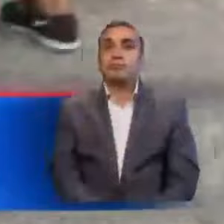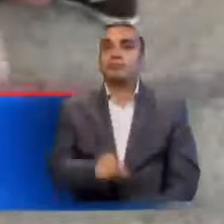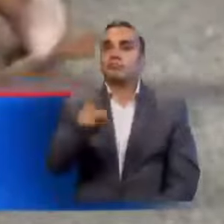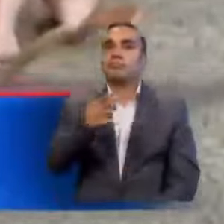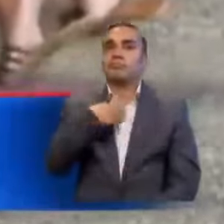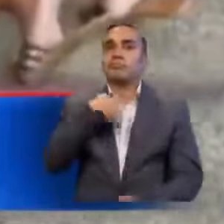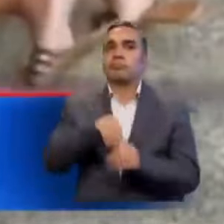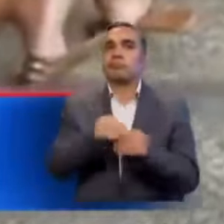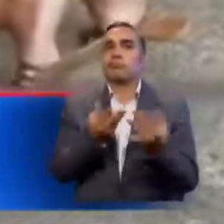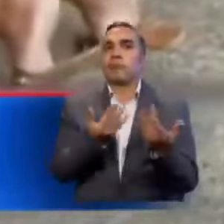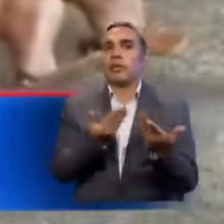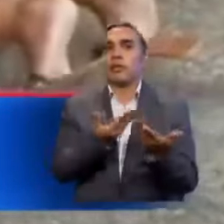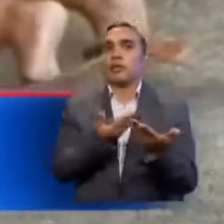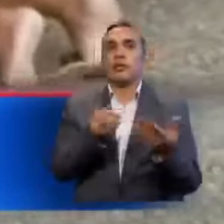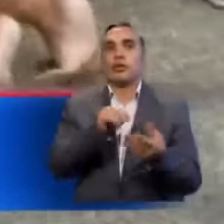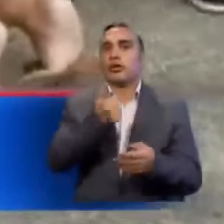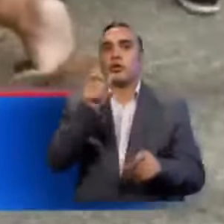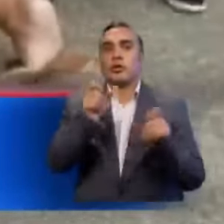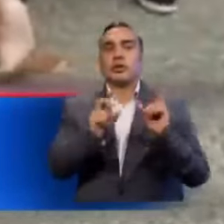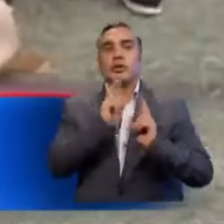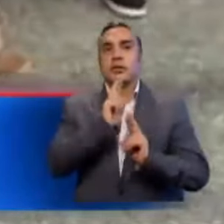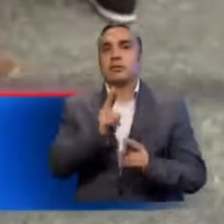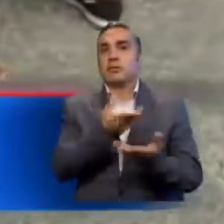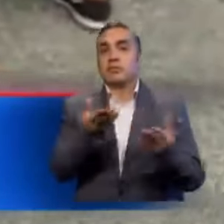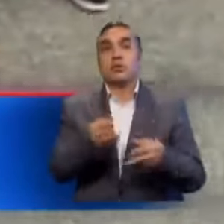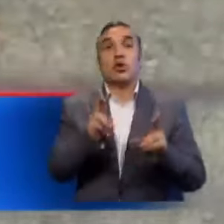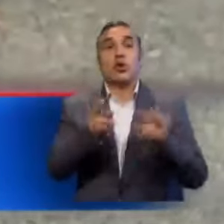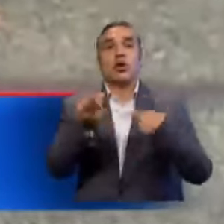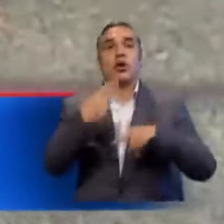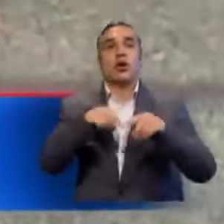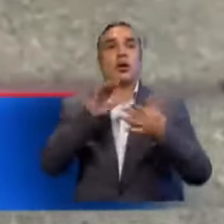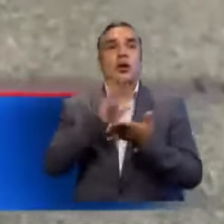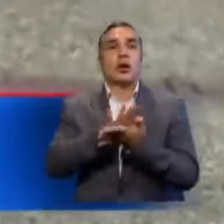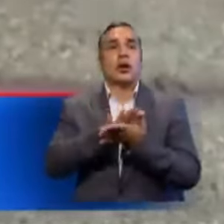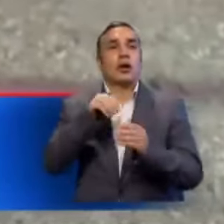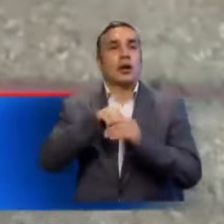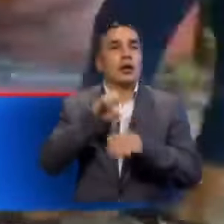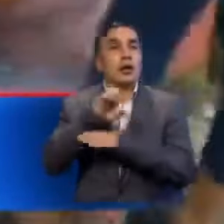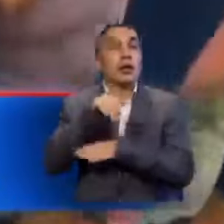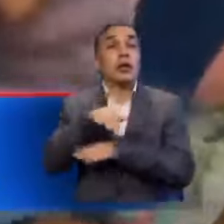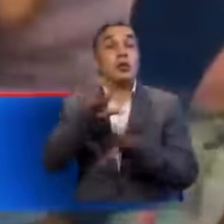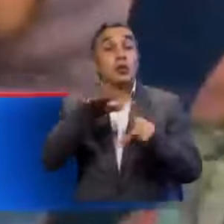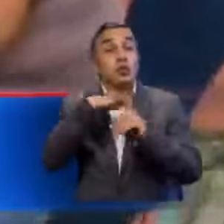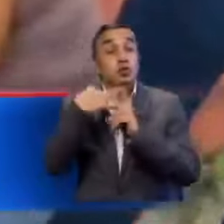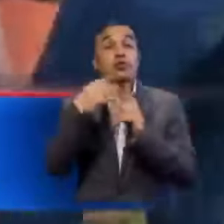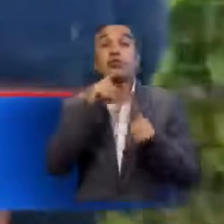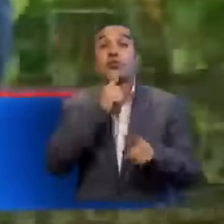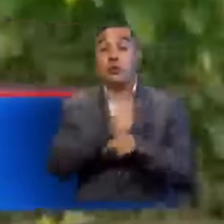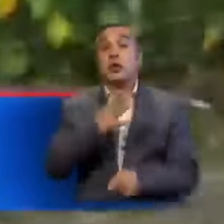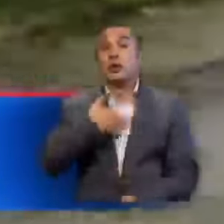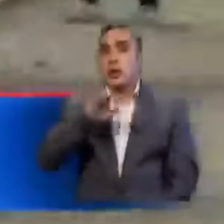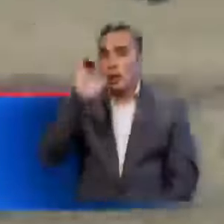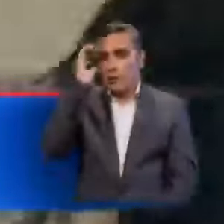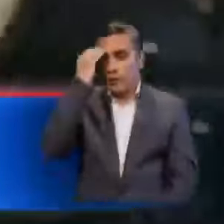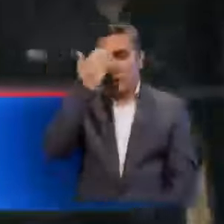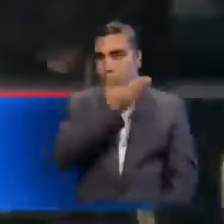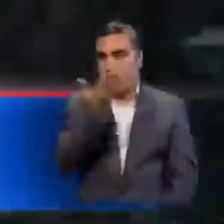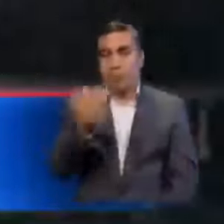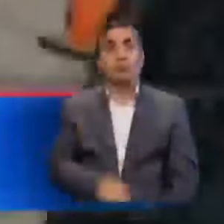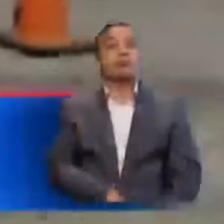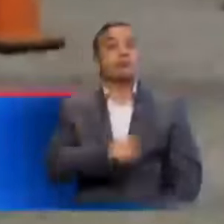ahí esperando también otros resultados. Esperemos que vuelva la calma al país, porque realmente es una situación preocupante, ¿no? Alarmante lo que se